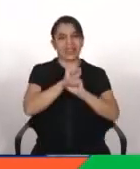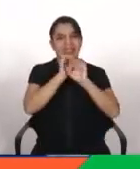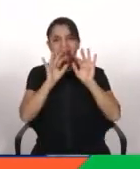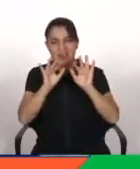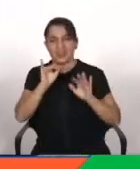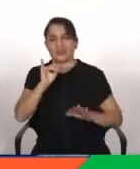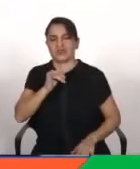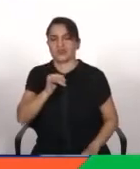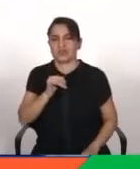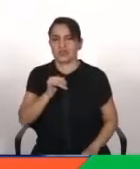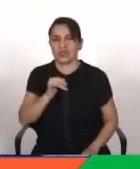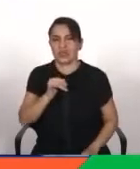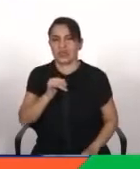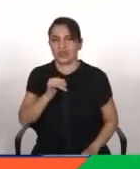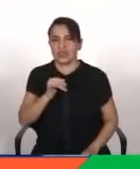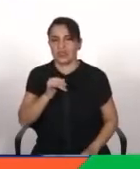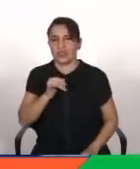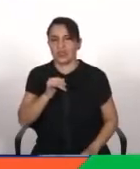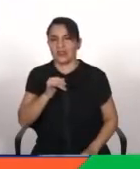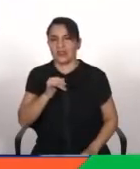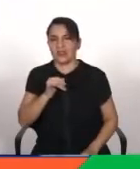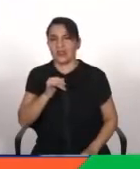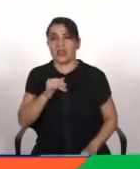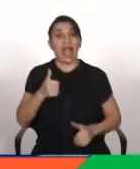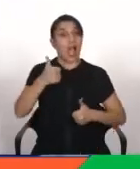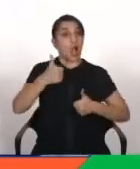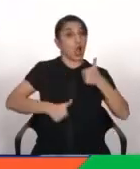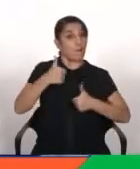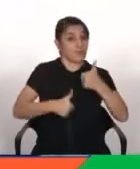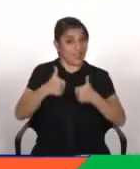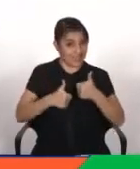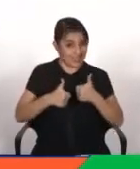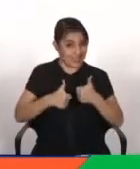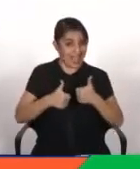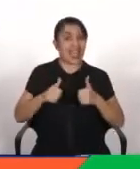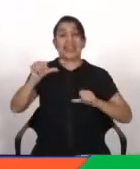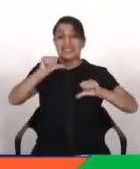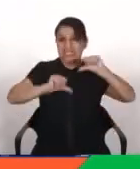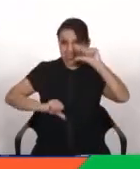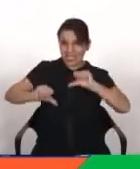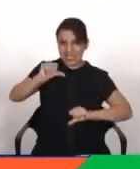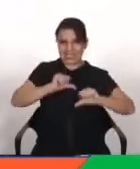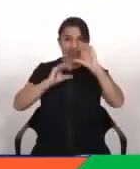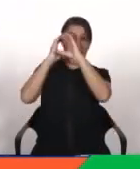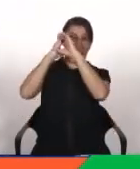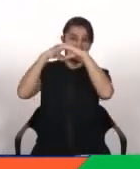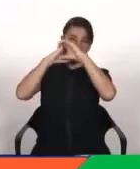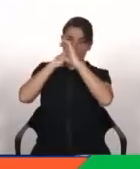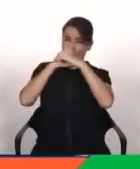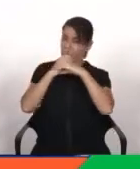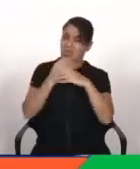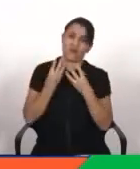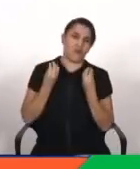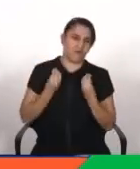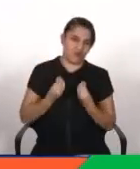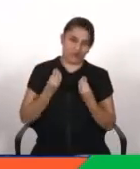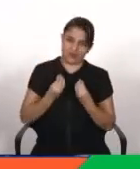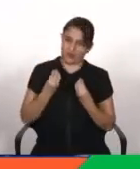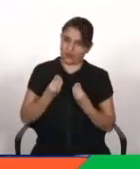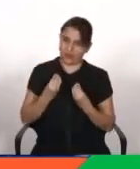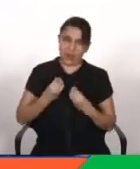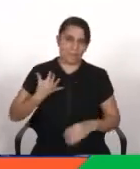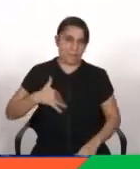la competencia en ciencia, especialmente astronomía, es súper dura. Así como haciendo un